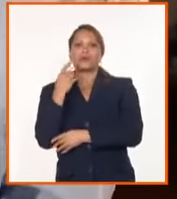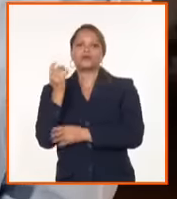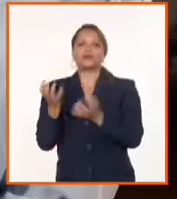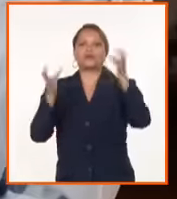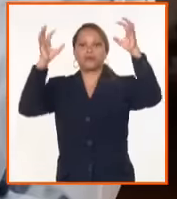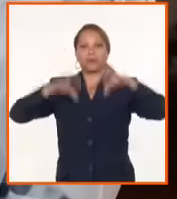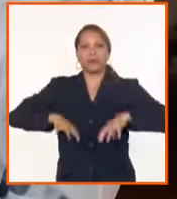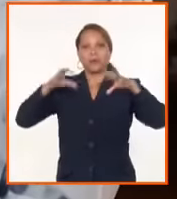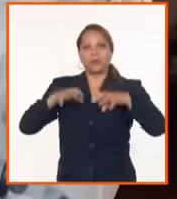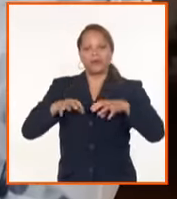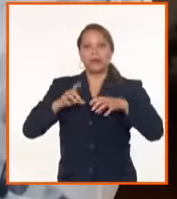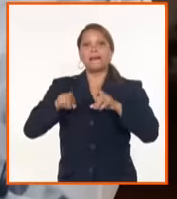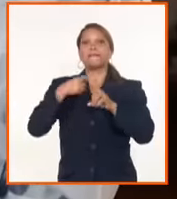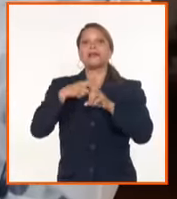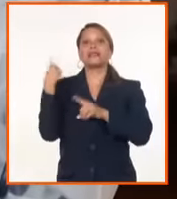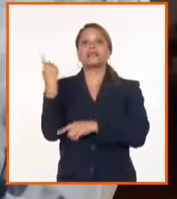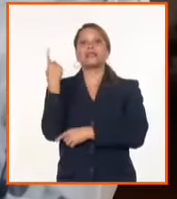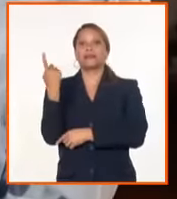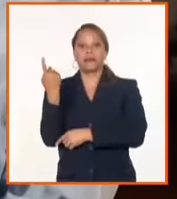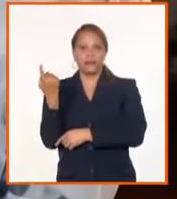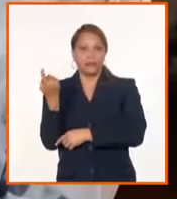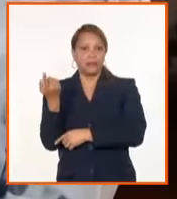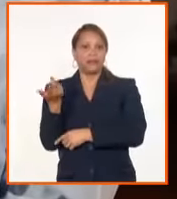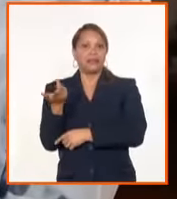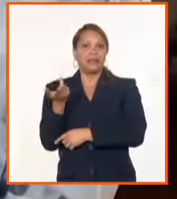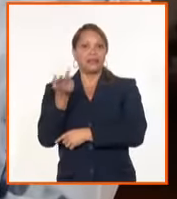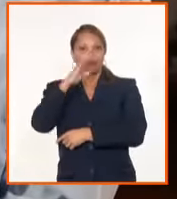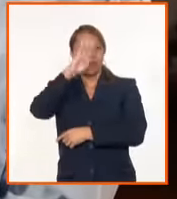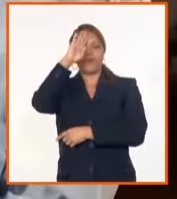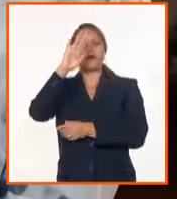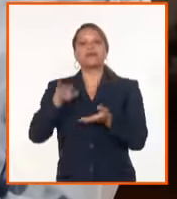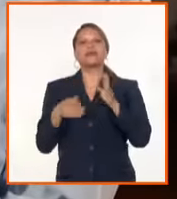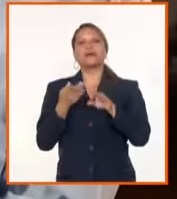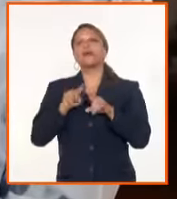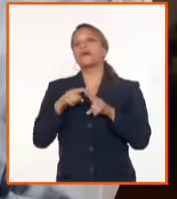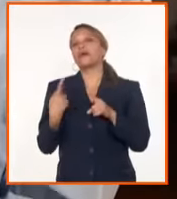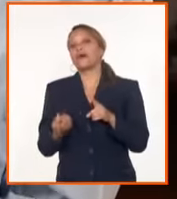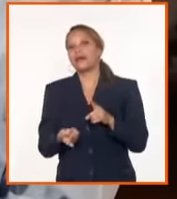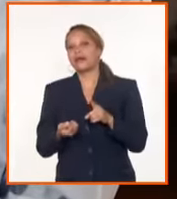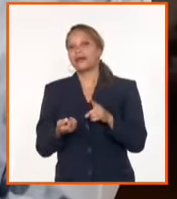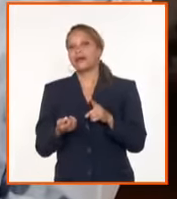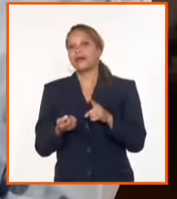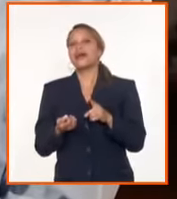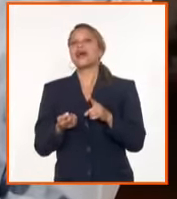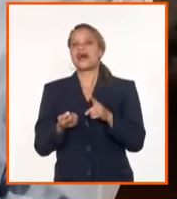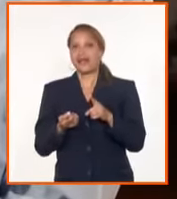este tiempo. El país se salvó por la